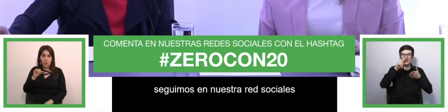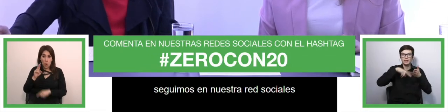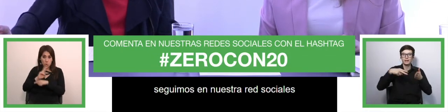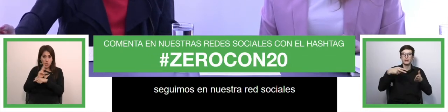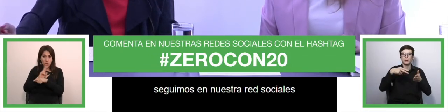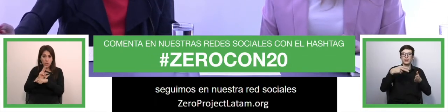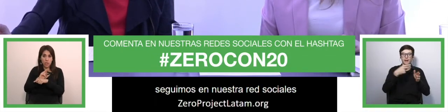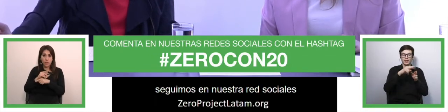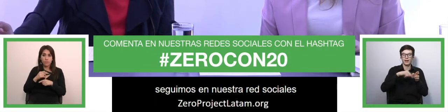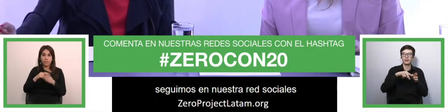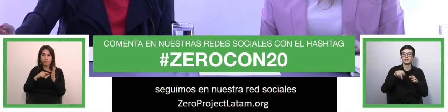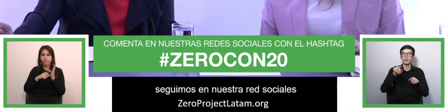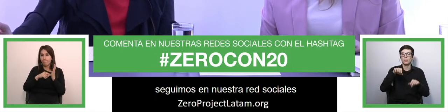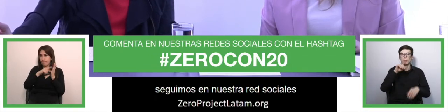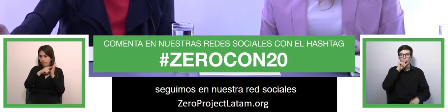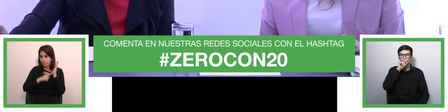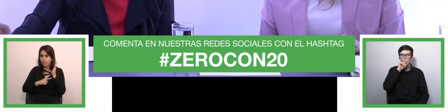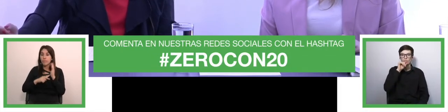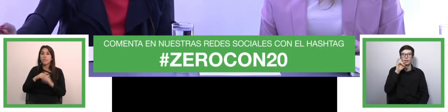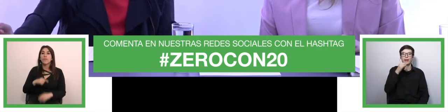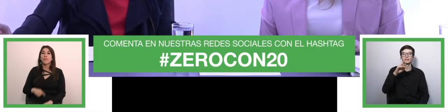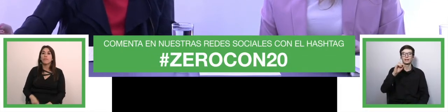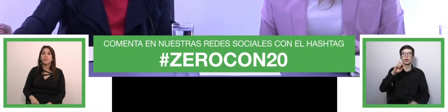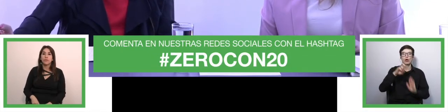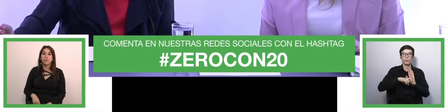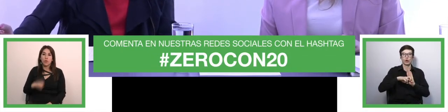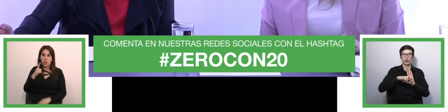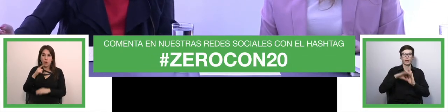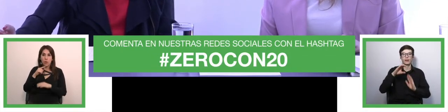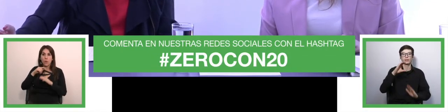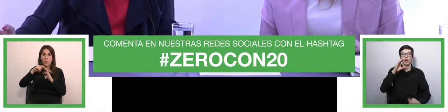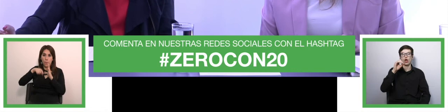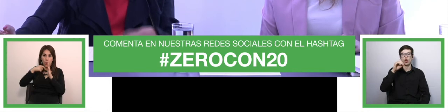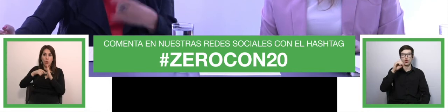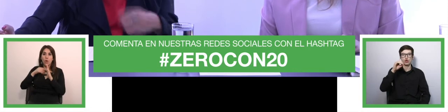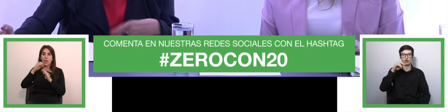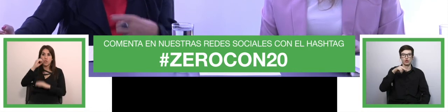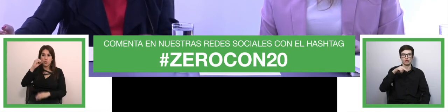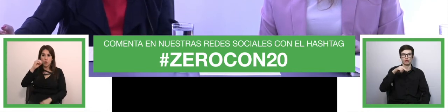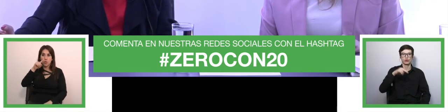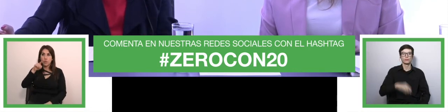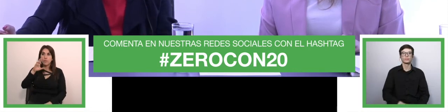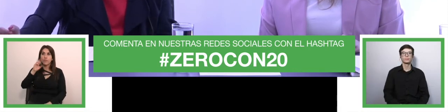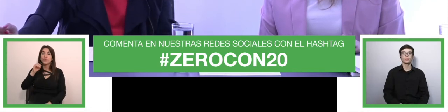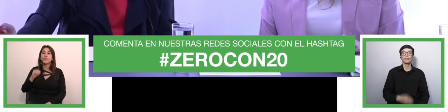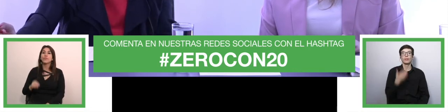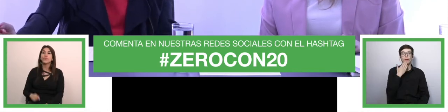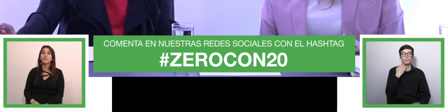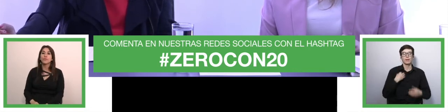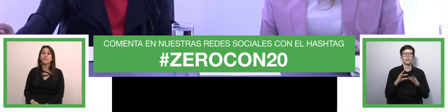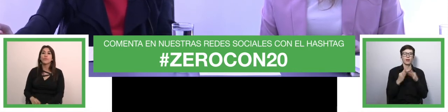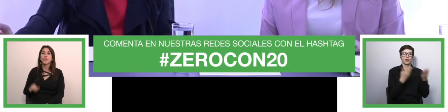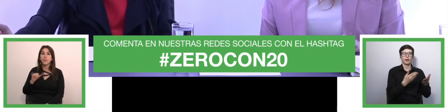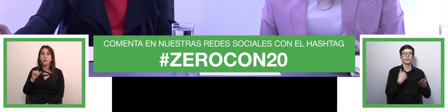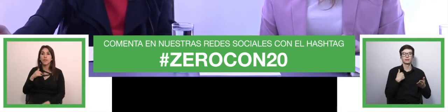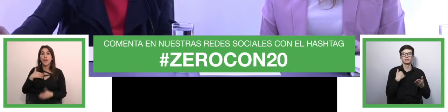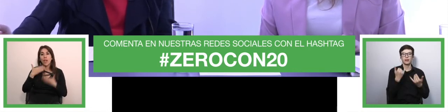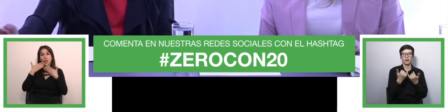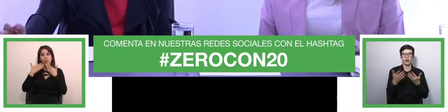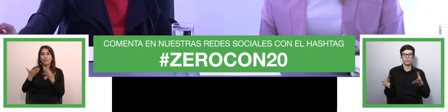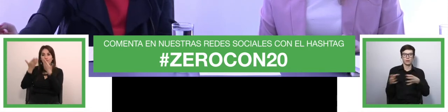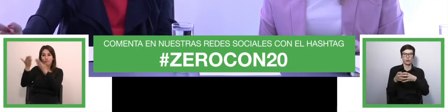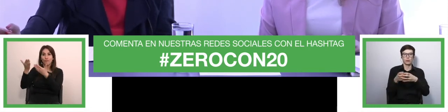Oye, y también agradecer a nuestros amigos de Redapi, que son los que nos acompañan con todo el lenguaje de